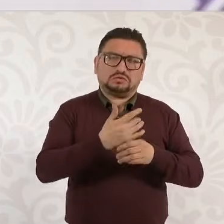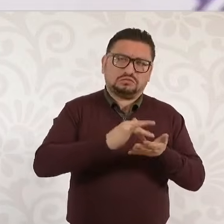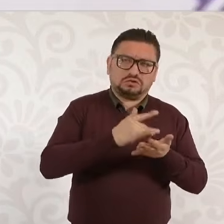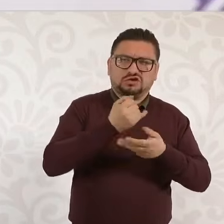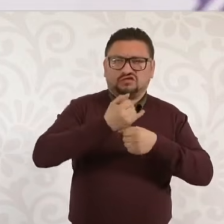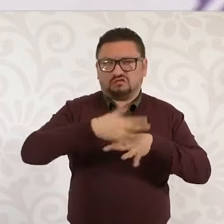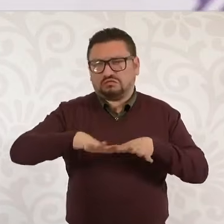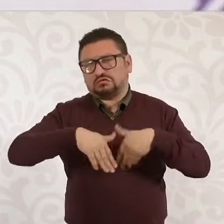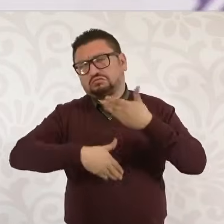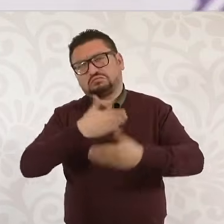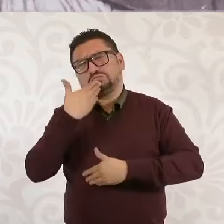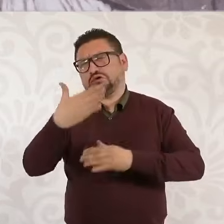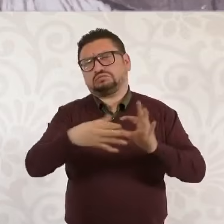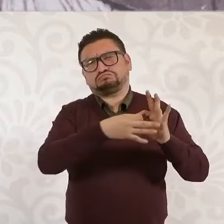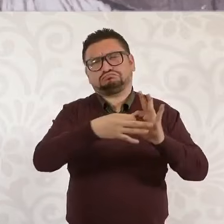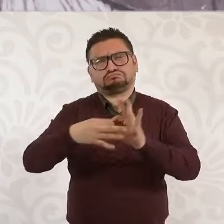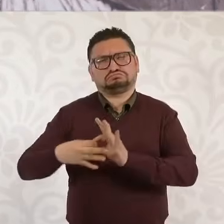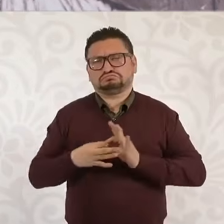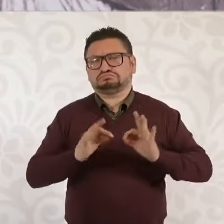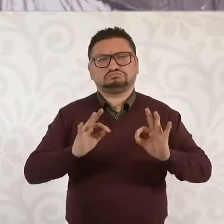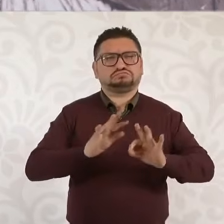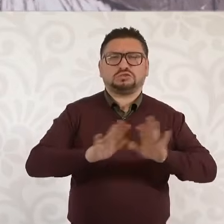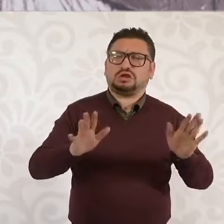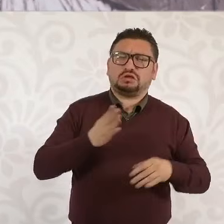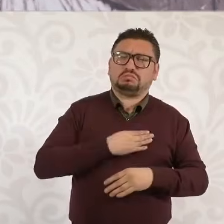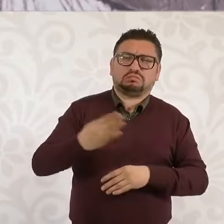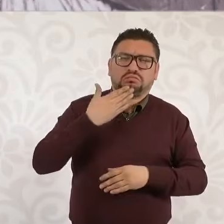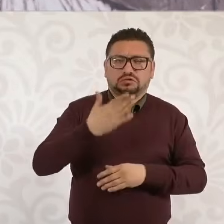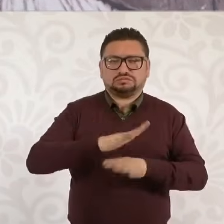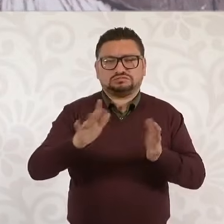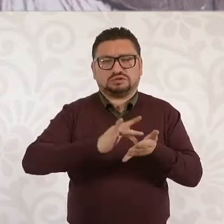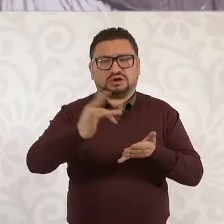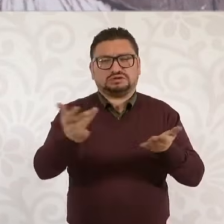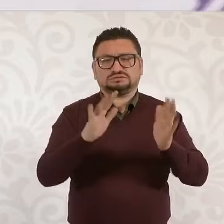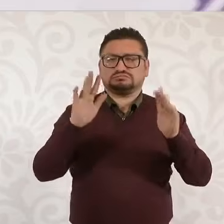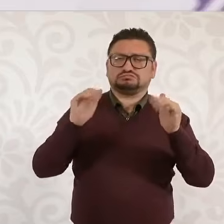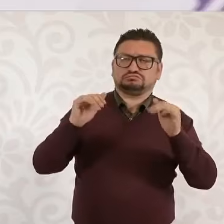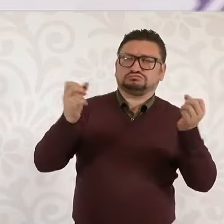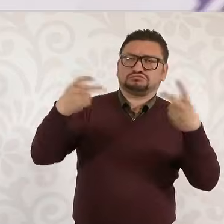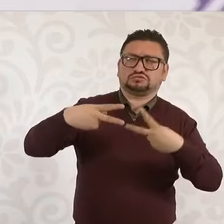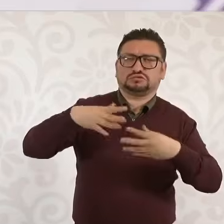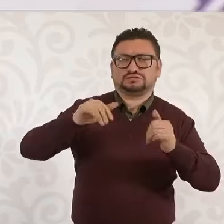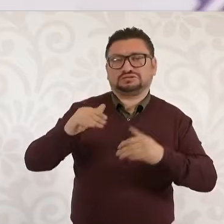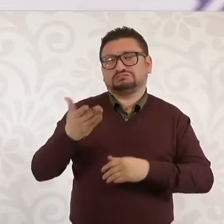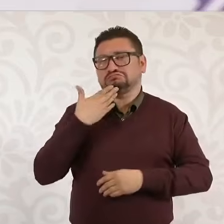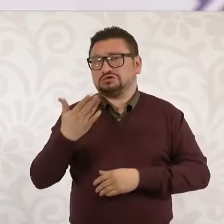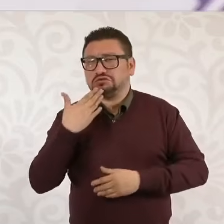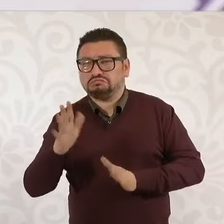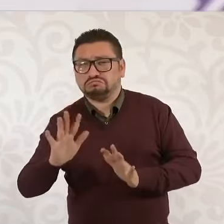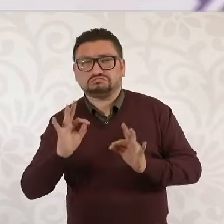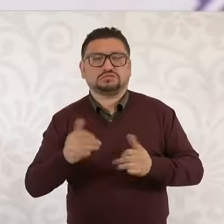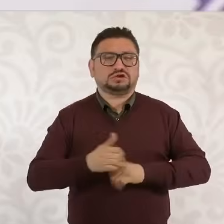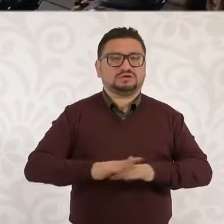que iba muy bien la coordinación. Ya, bueno, pues muchas gracias, nos vemos, que estés bien.